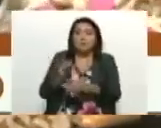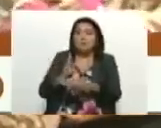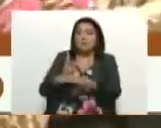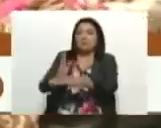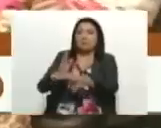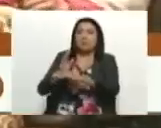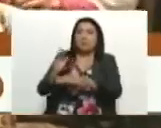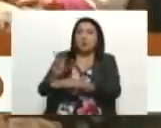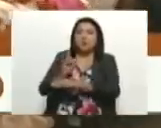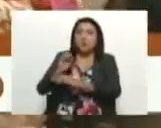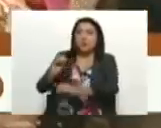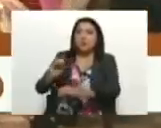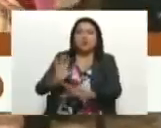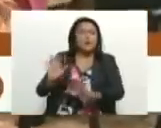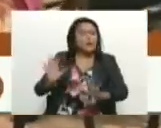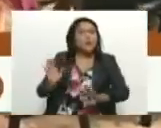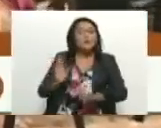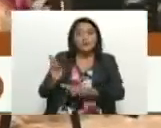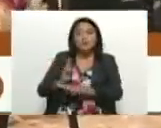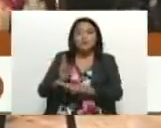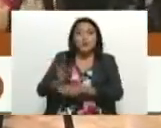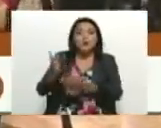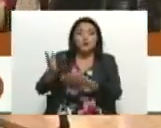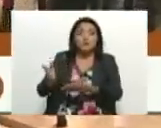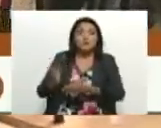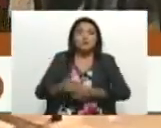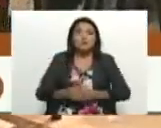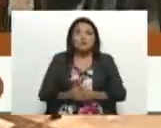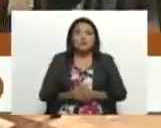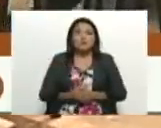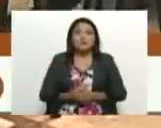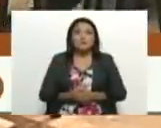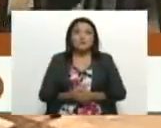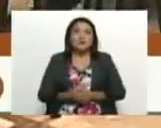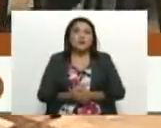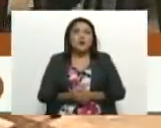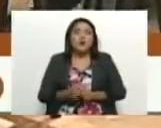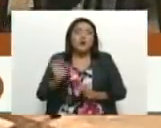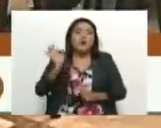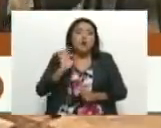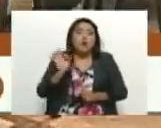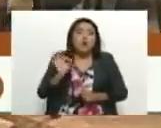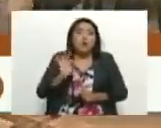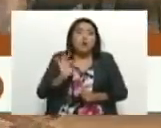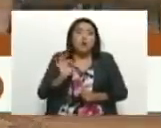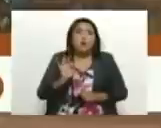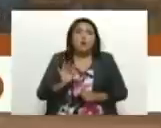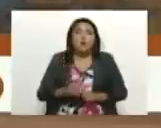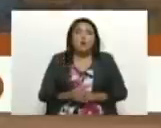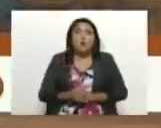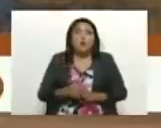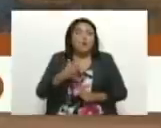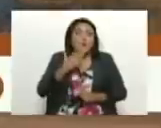Ocurre también en los casos de comisos de los llamados semovientes,